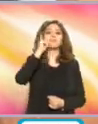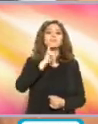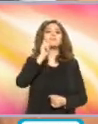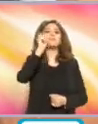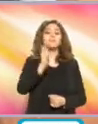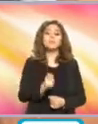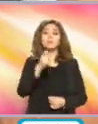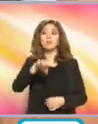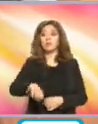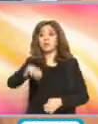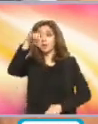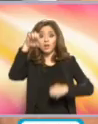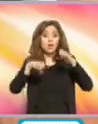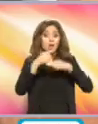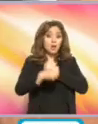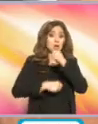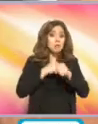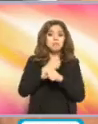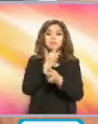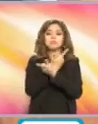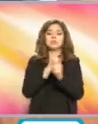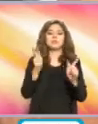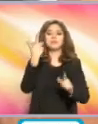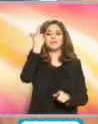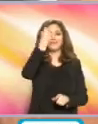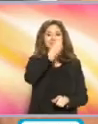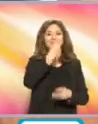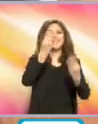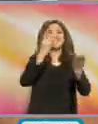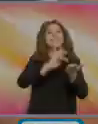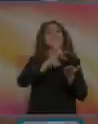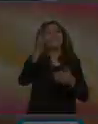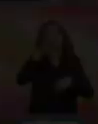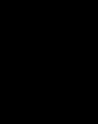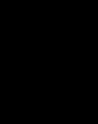un promedio de edad. pues excelente recomendación. Gracias, doctor. Que estén muy bien. Muchísimas Muchísimas gracias. gracias.